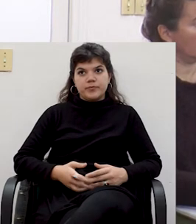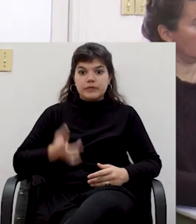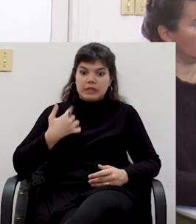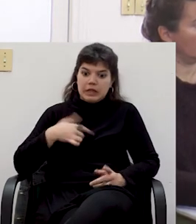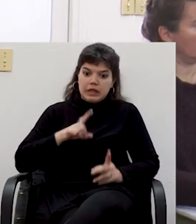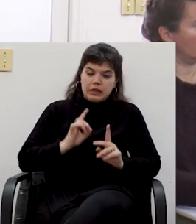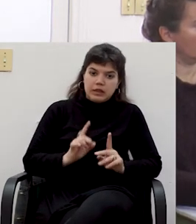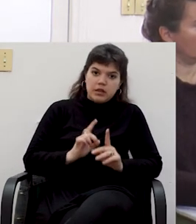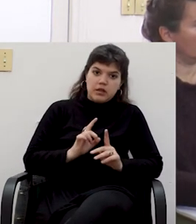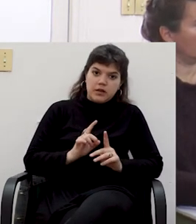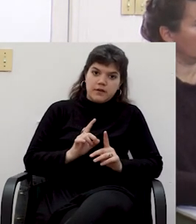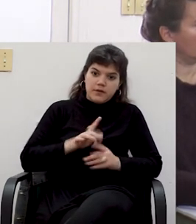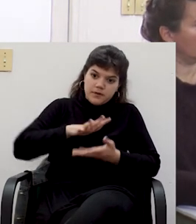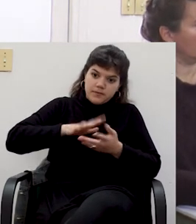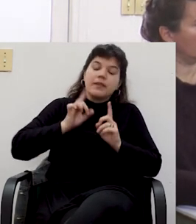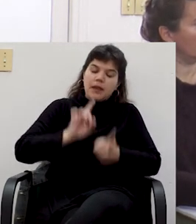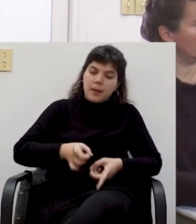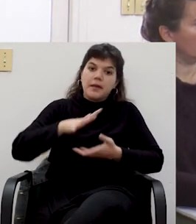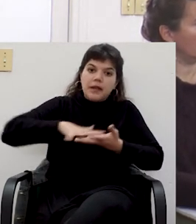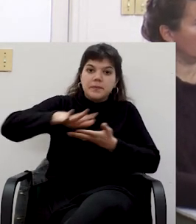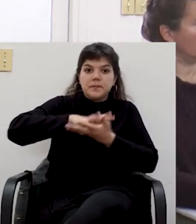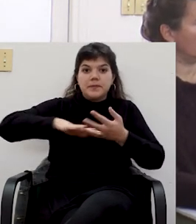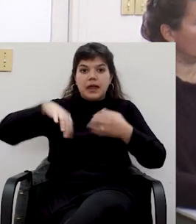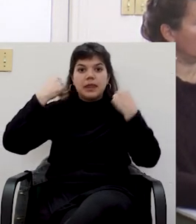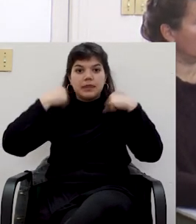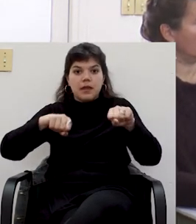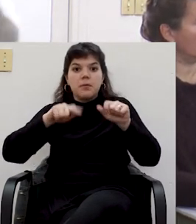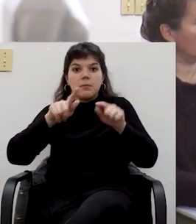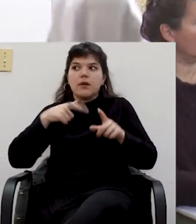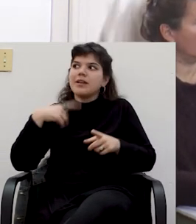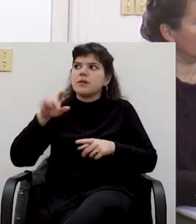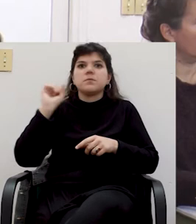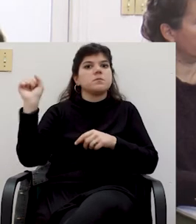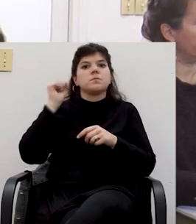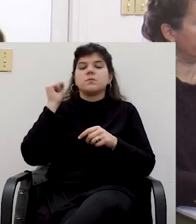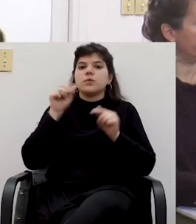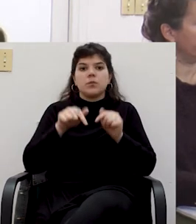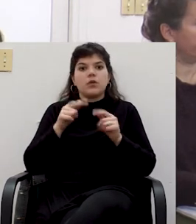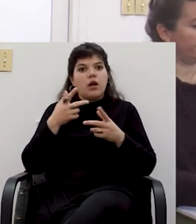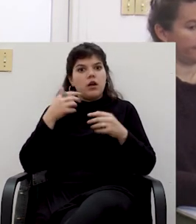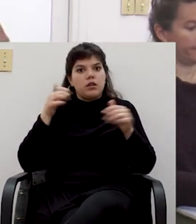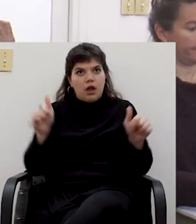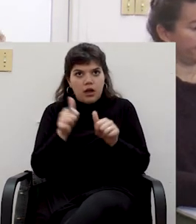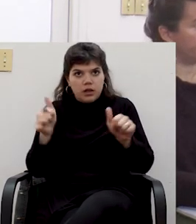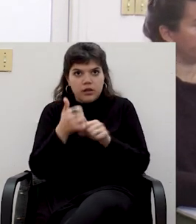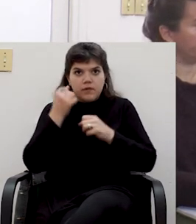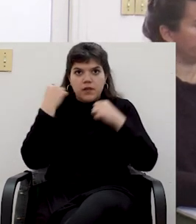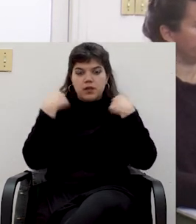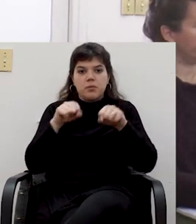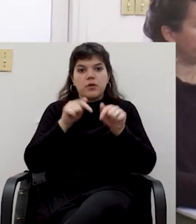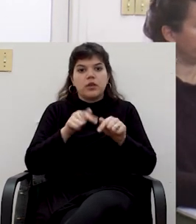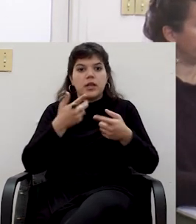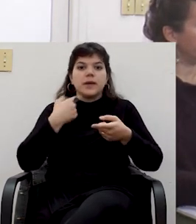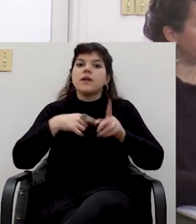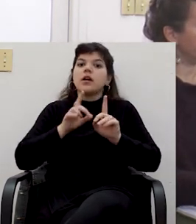Tenemos el área de deportes, en la que fundamentalmente se desarrollan actividades deportivas, que